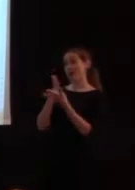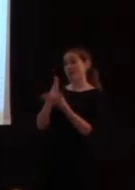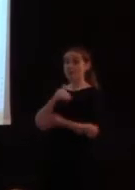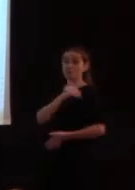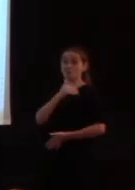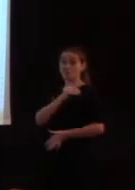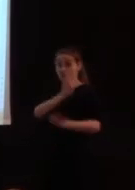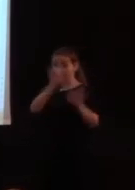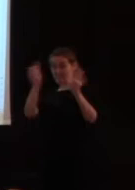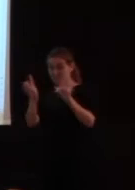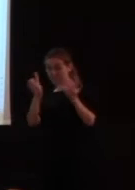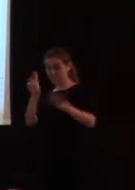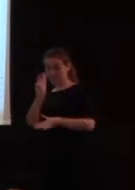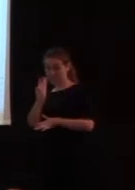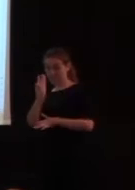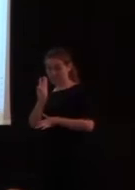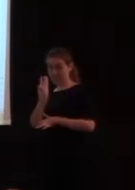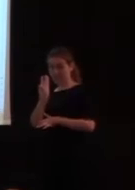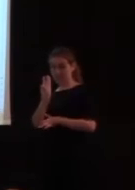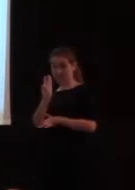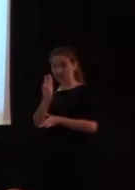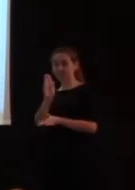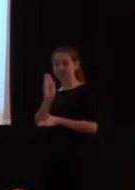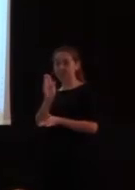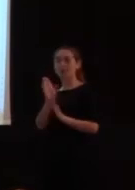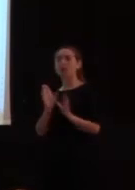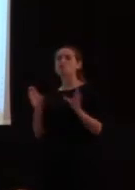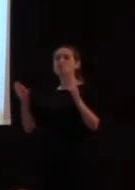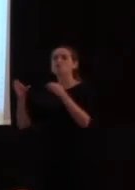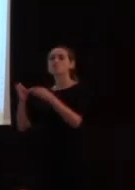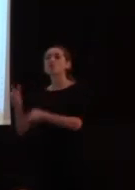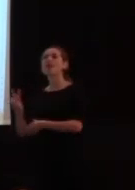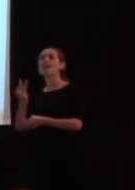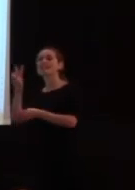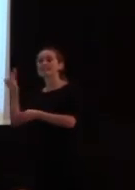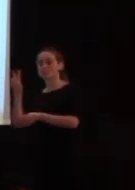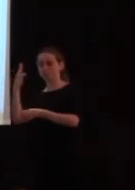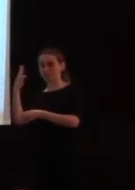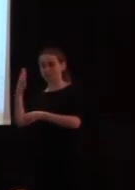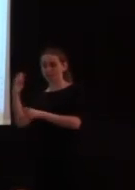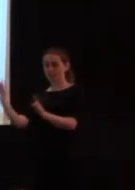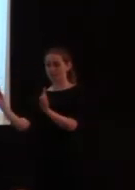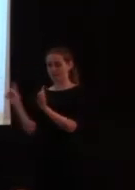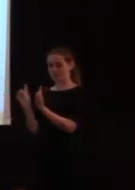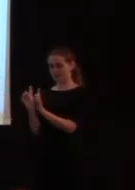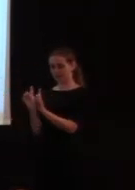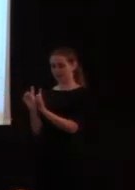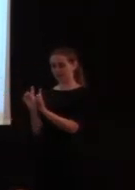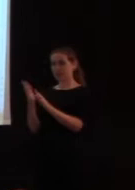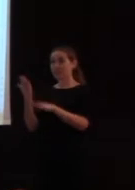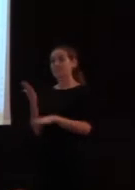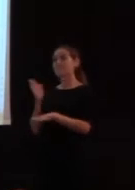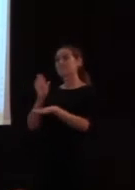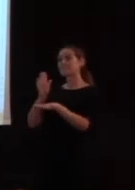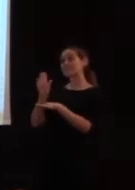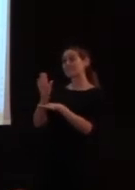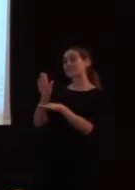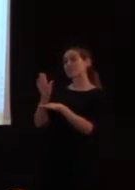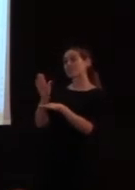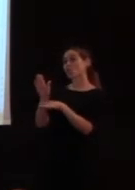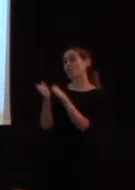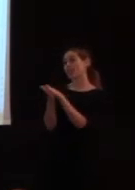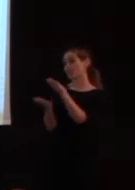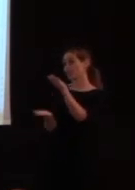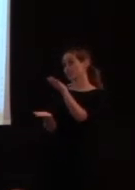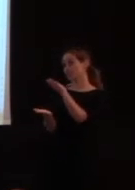La profesora de sexto, se reunió con la profesora de segundo de primaria. Y en lugar de hacer una presentación del dosier, que normalmente van,